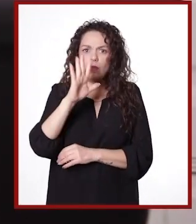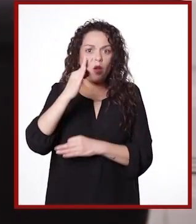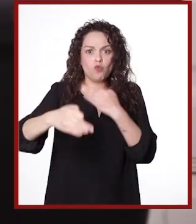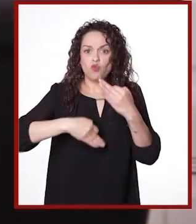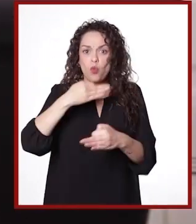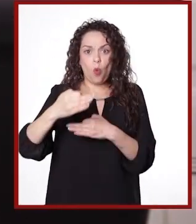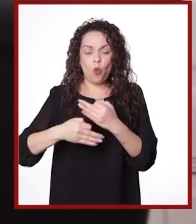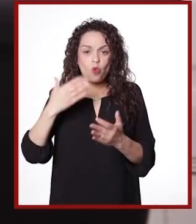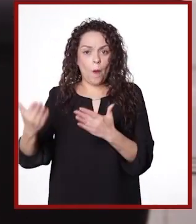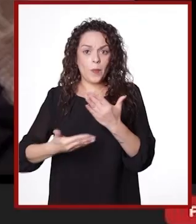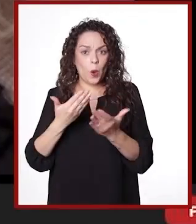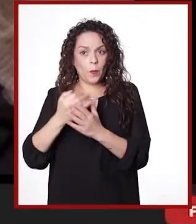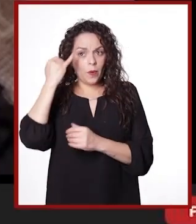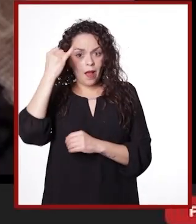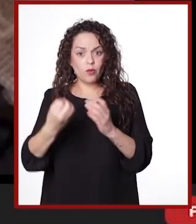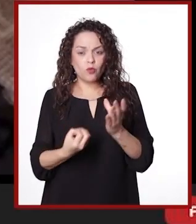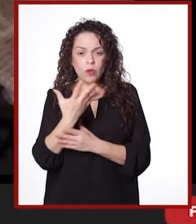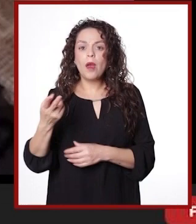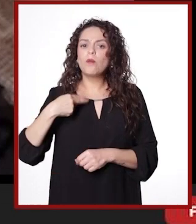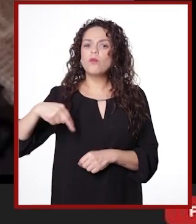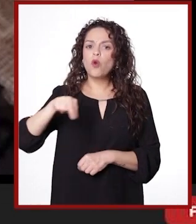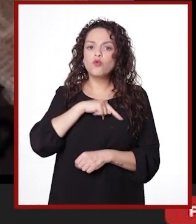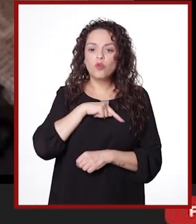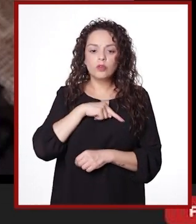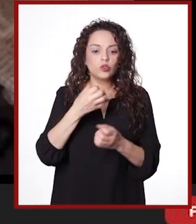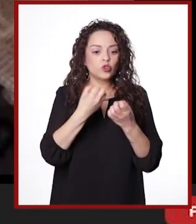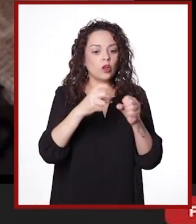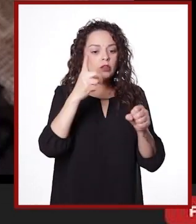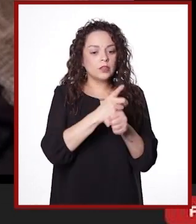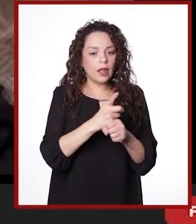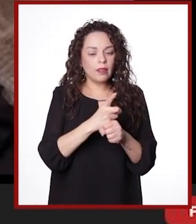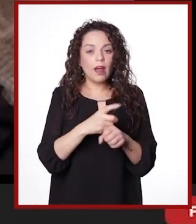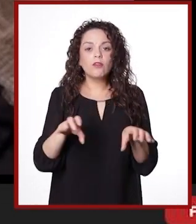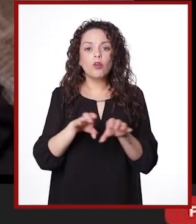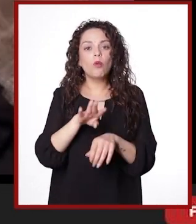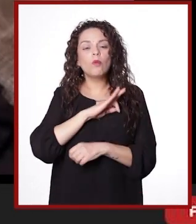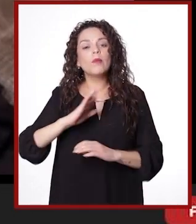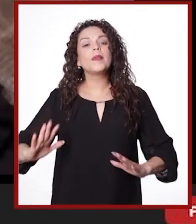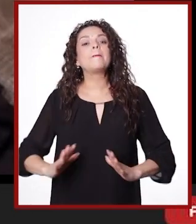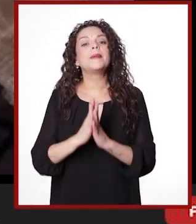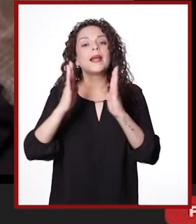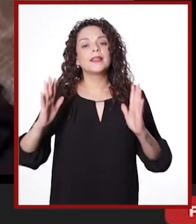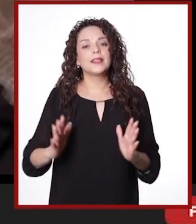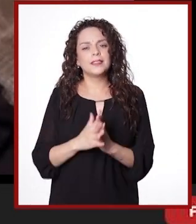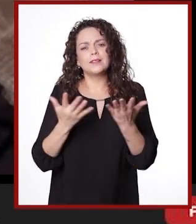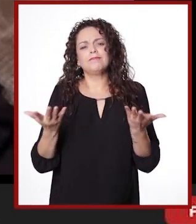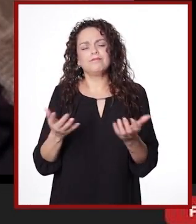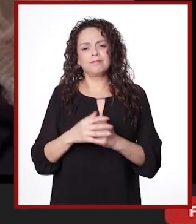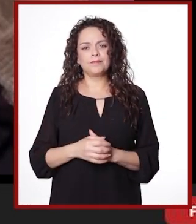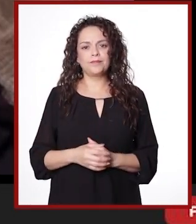nosotros podemos participar? ¿Cómo la sociedad desde nuestra trinchera puede participar? Los